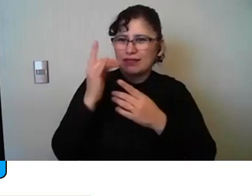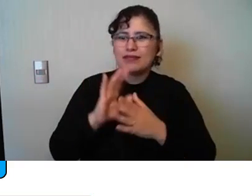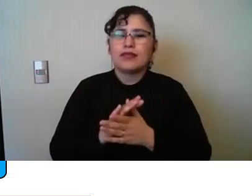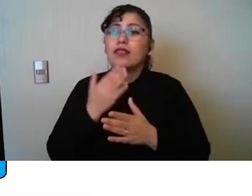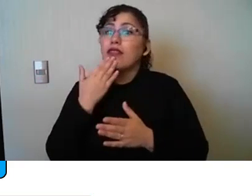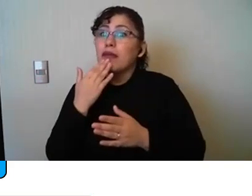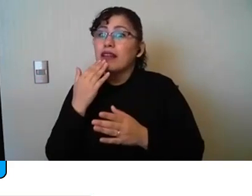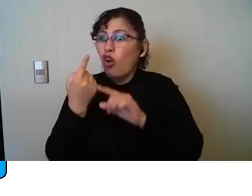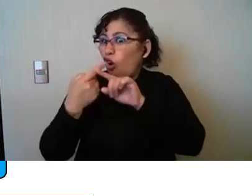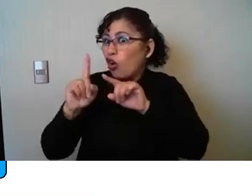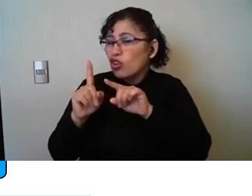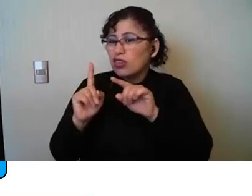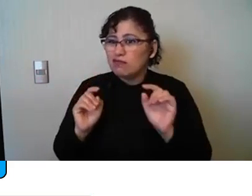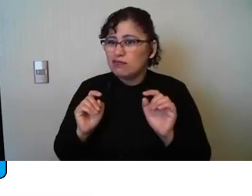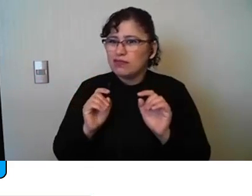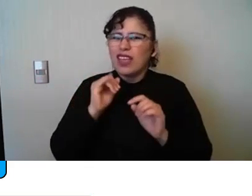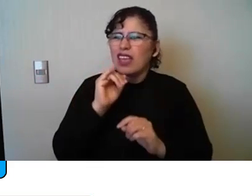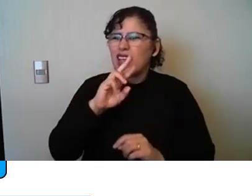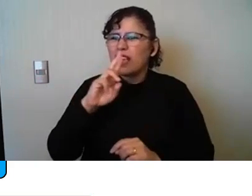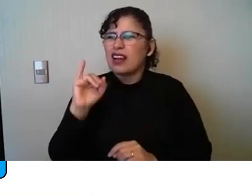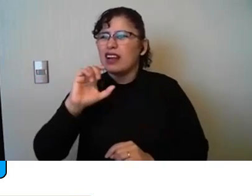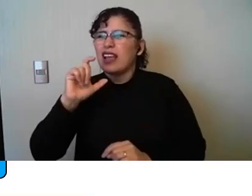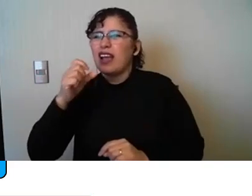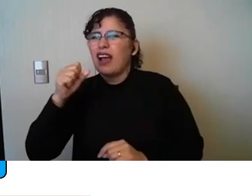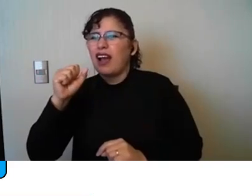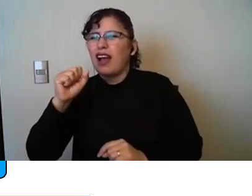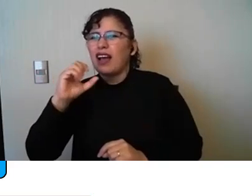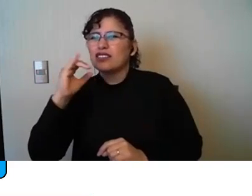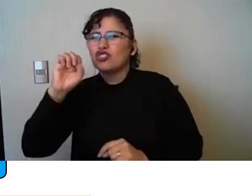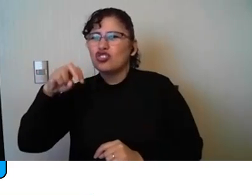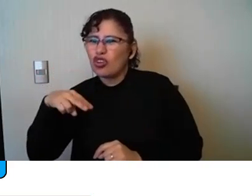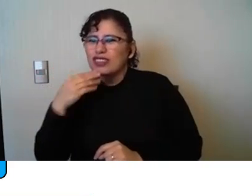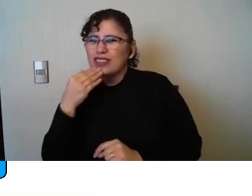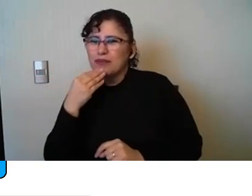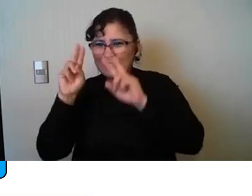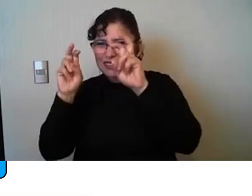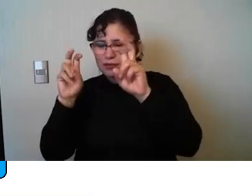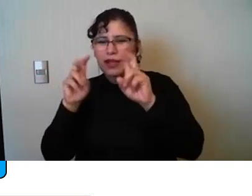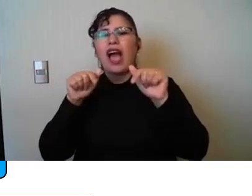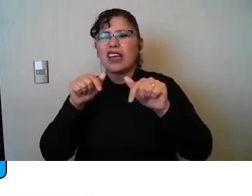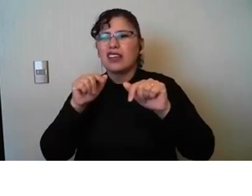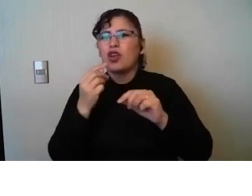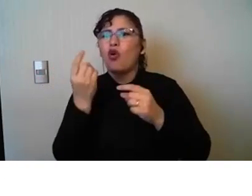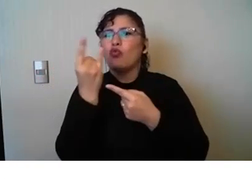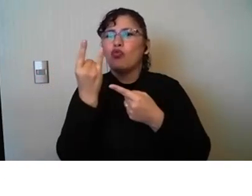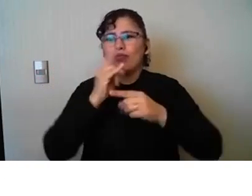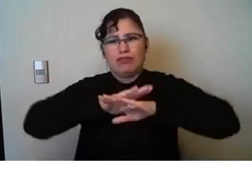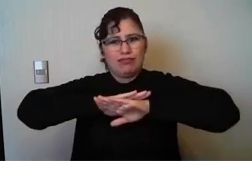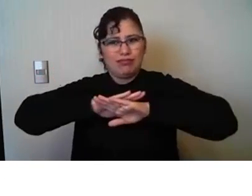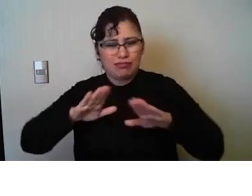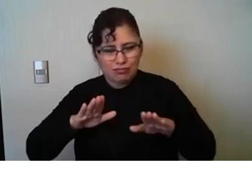irrigación, estaríamos dando término a la unidad número 1.